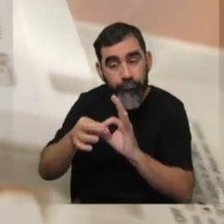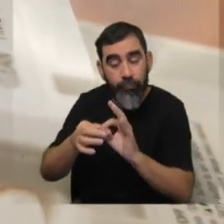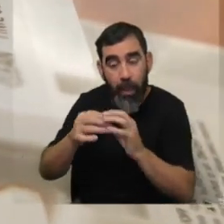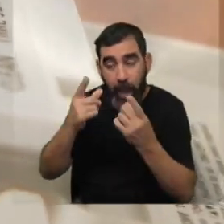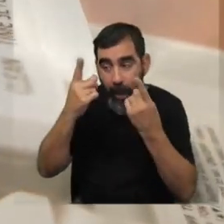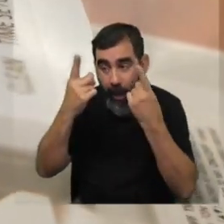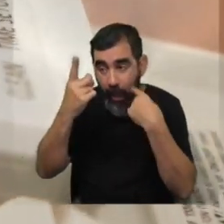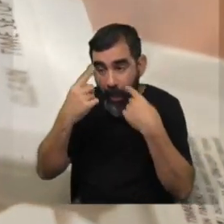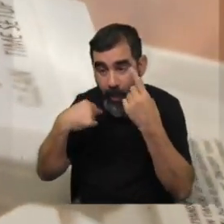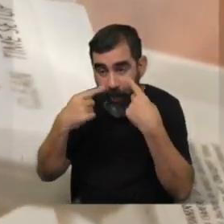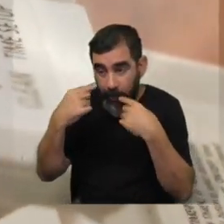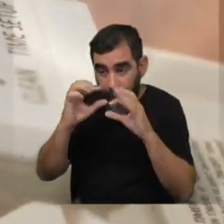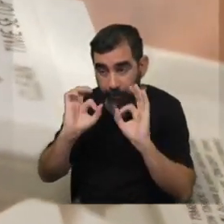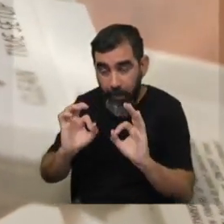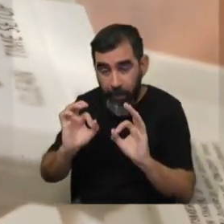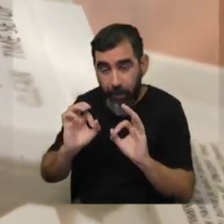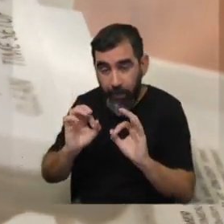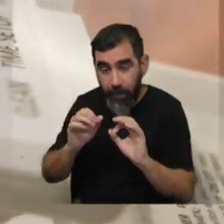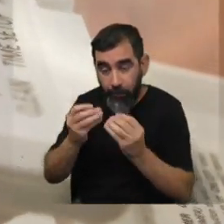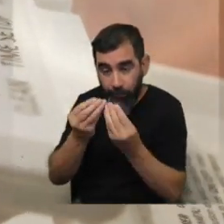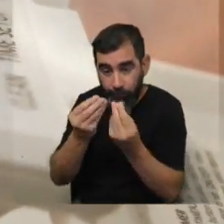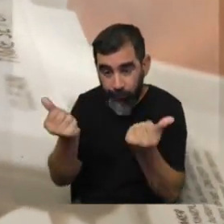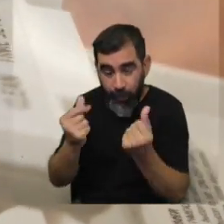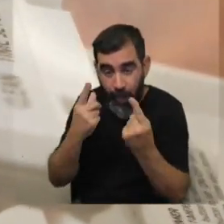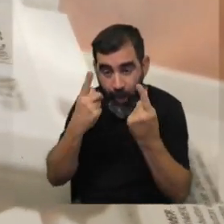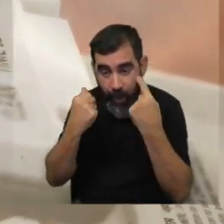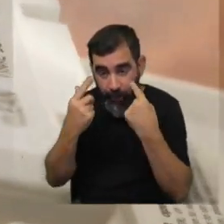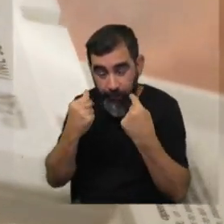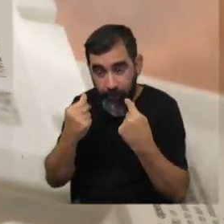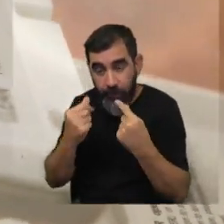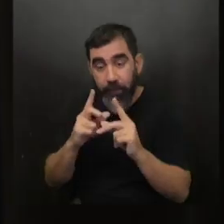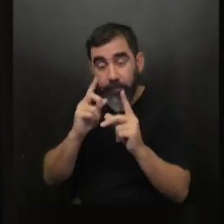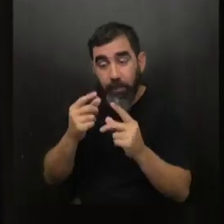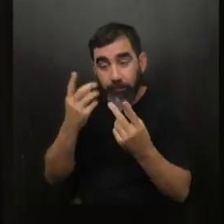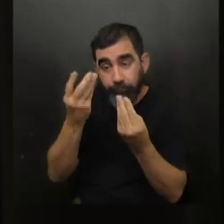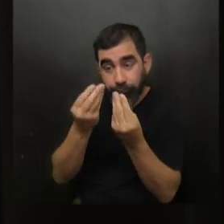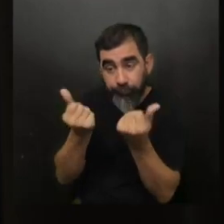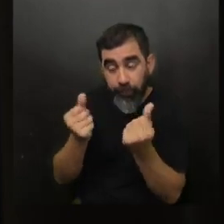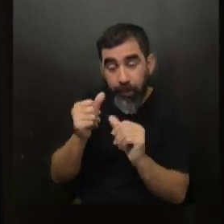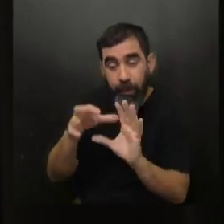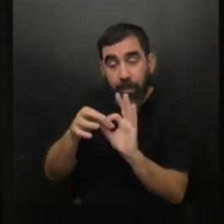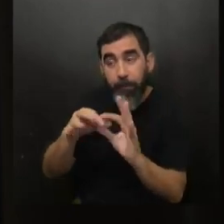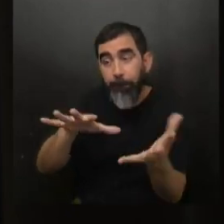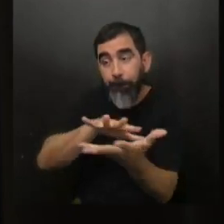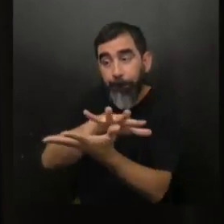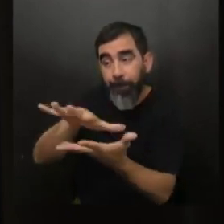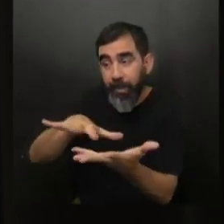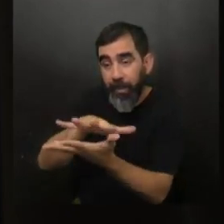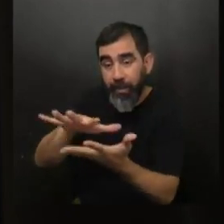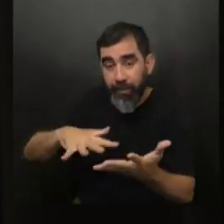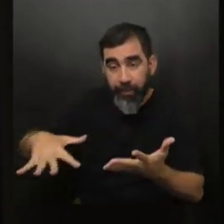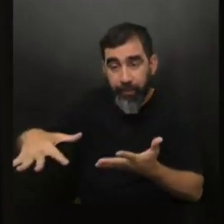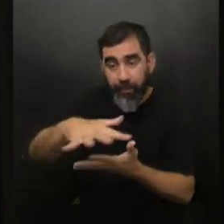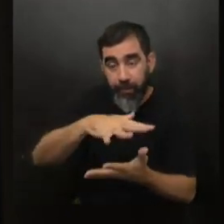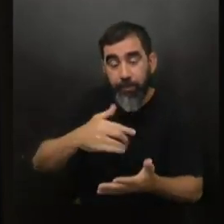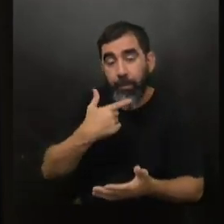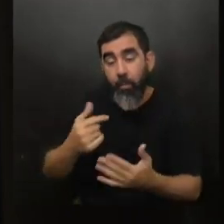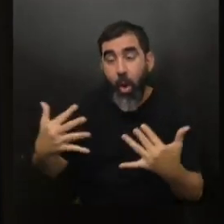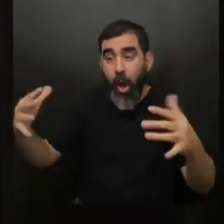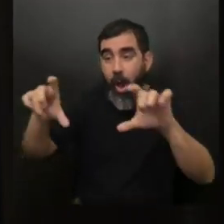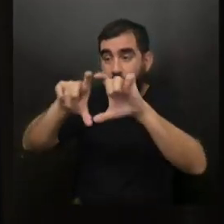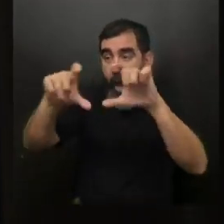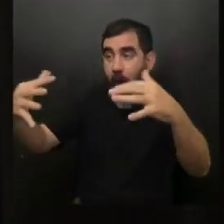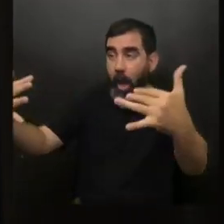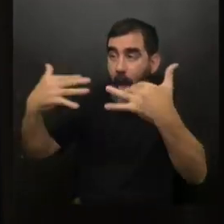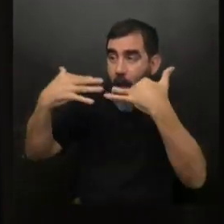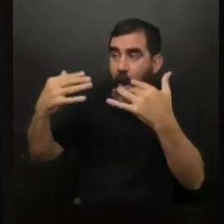lágrima que produzco y la lágrima que evaporo. Y la lágrima que evaporo depende del ambiente. Entonces, si yo tengo el aire acondicionado